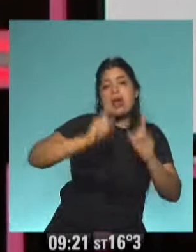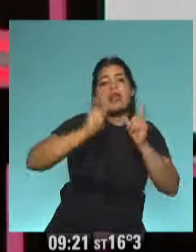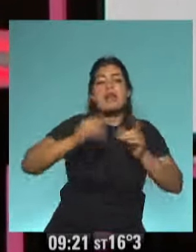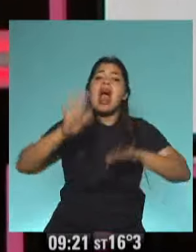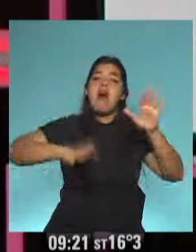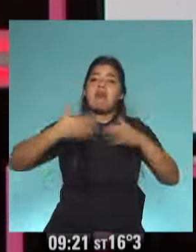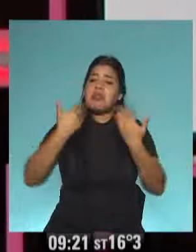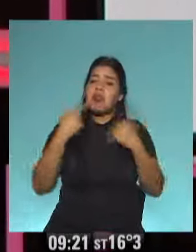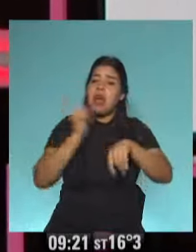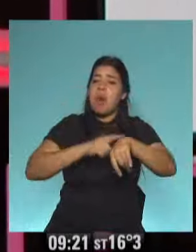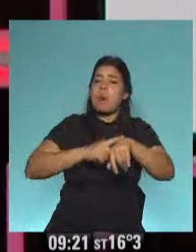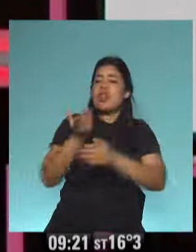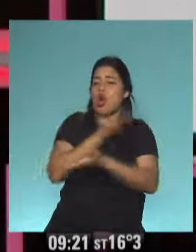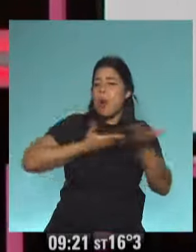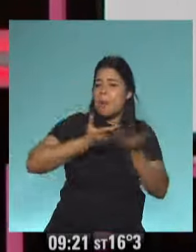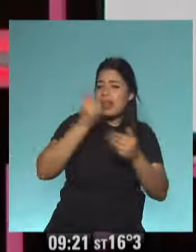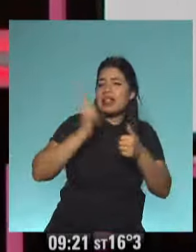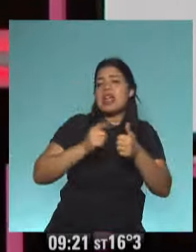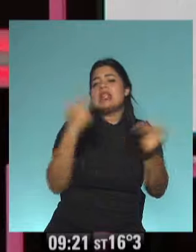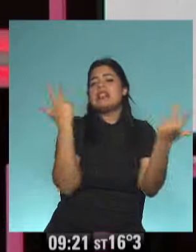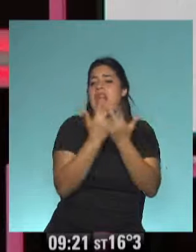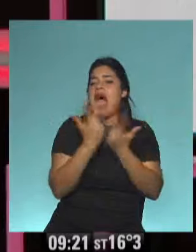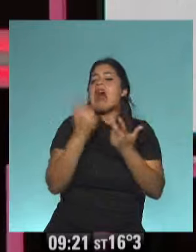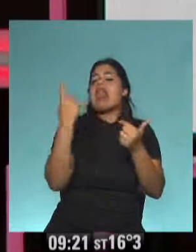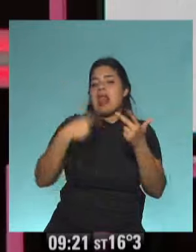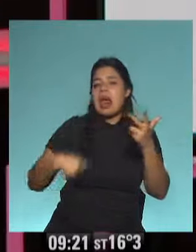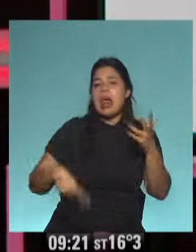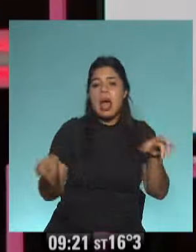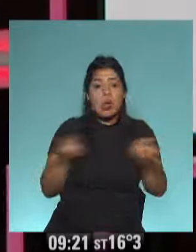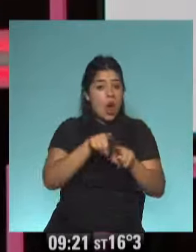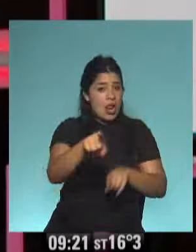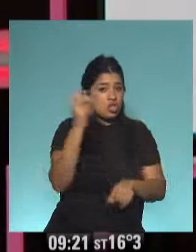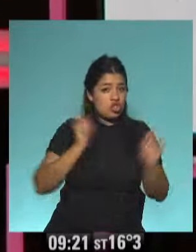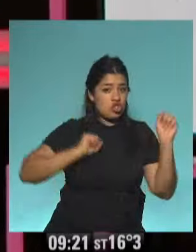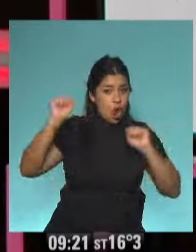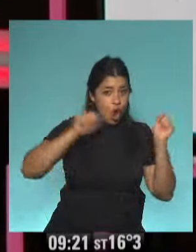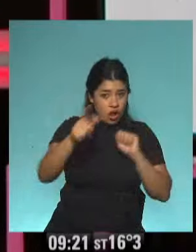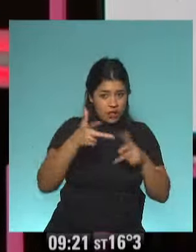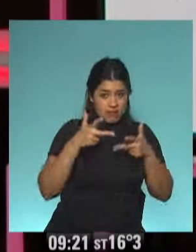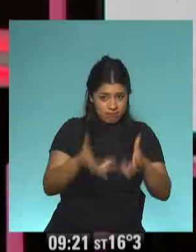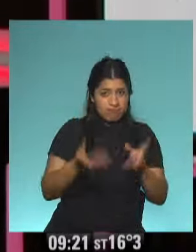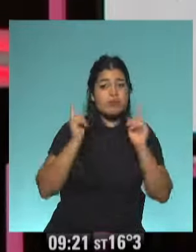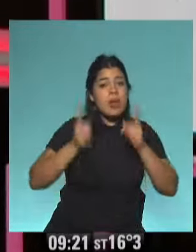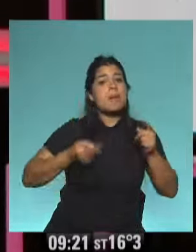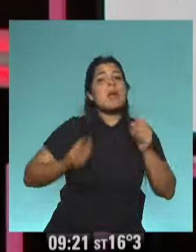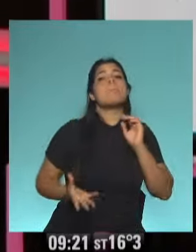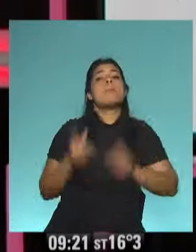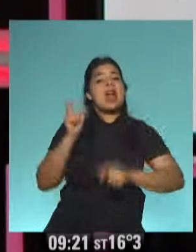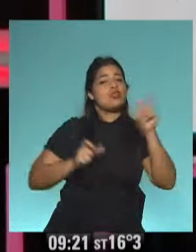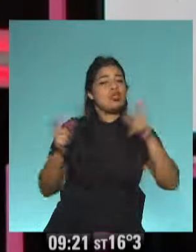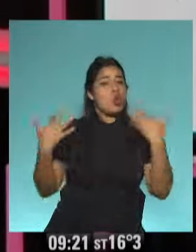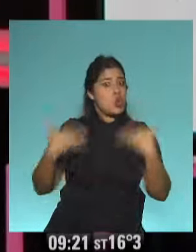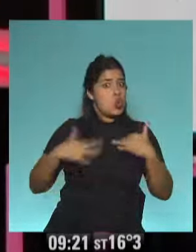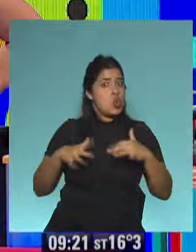¿no es cierto? Es un lugar que reúne, como decía Sol, y que también mucha gente en su casa tiene la cocina donde también ahí mismo come. Claro.